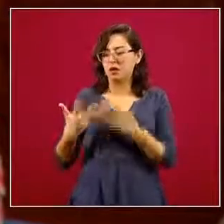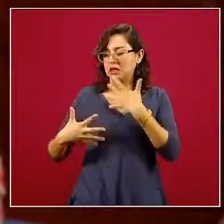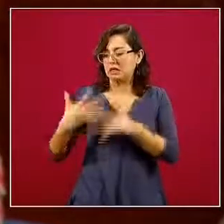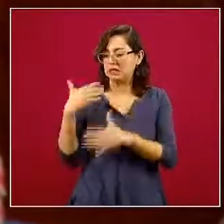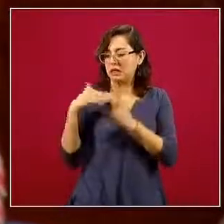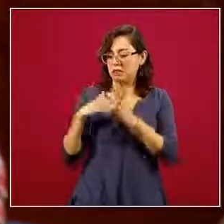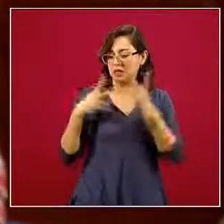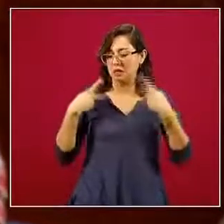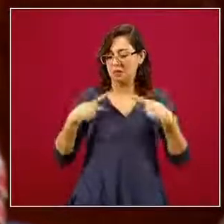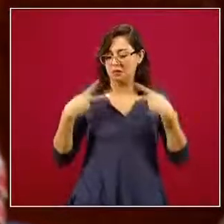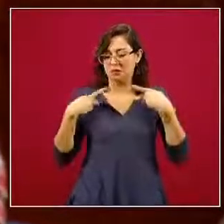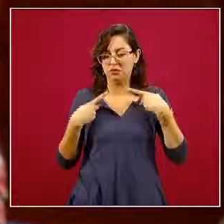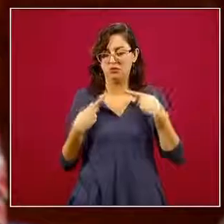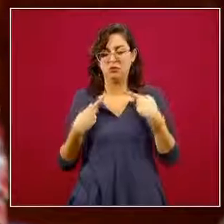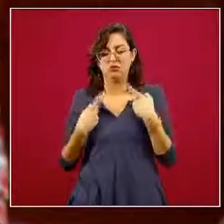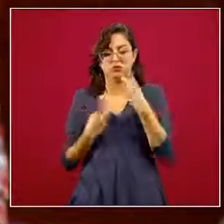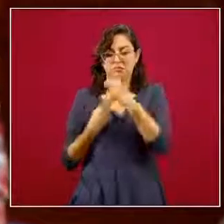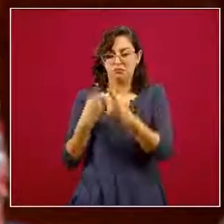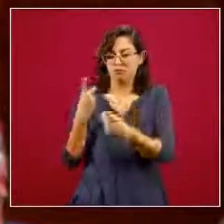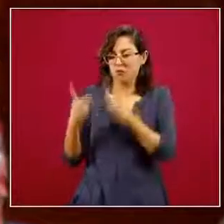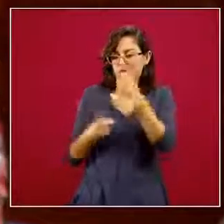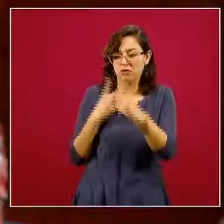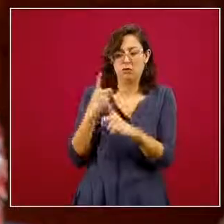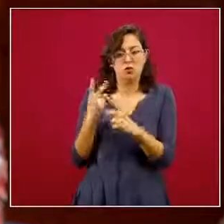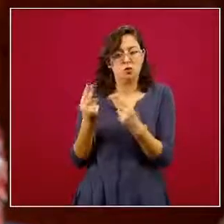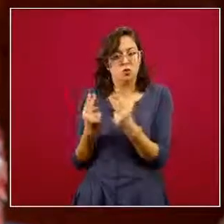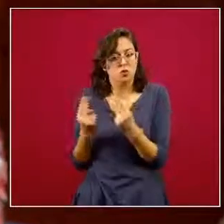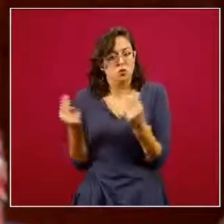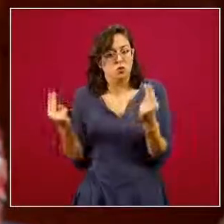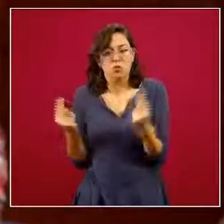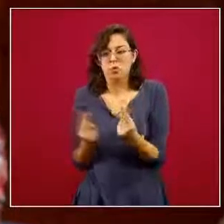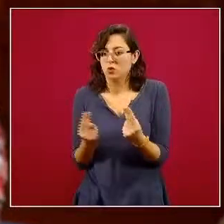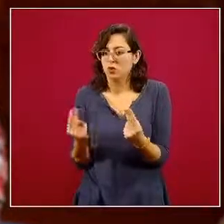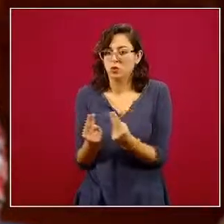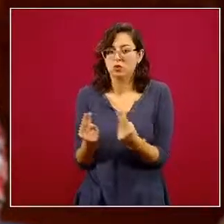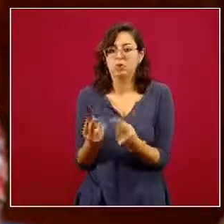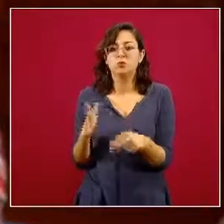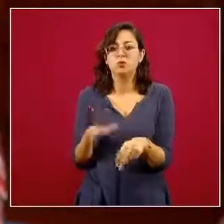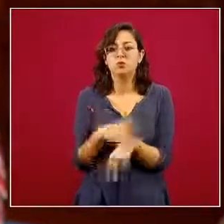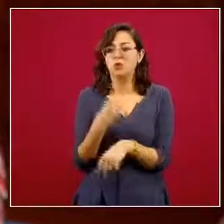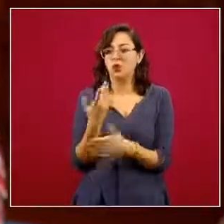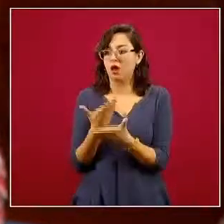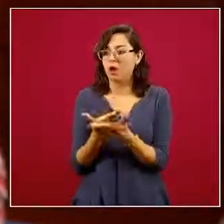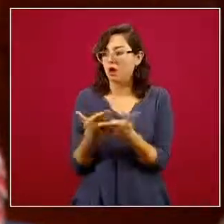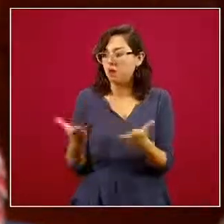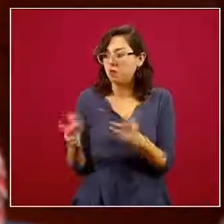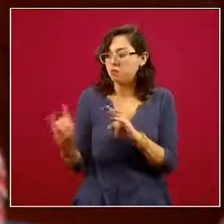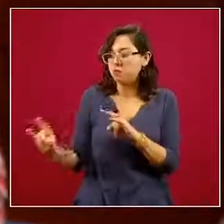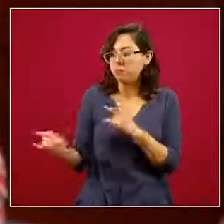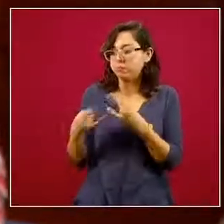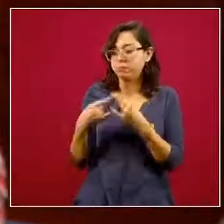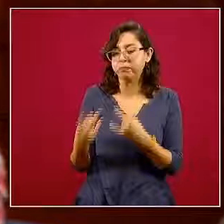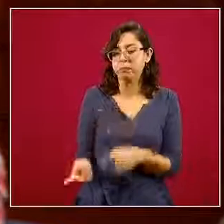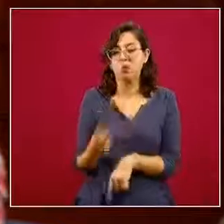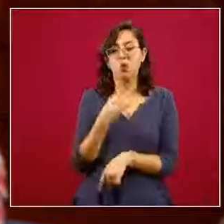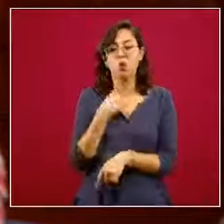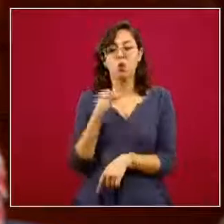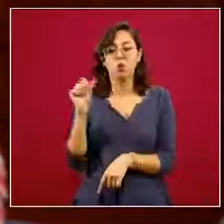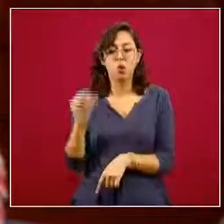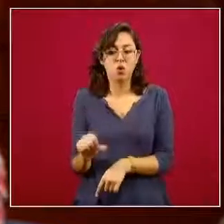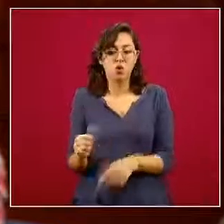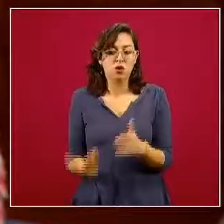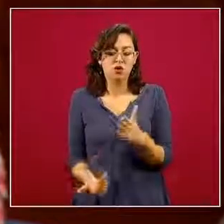personas, disciplina que pues por el COVID las ha puesto en una situación crítica. Hoy mismo por la